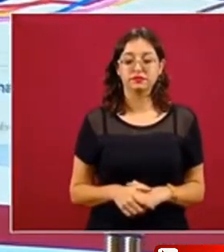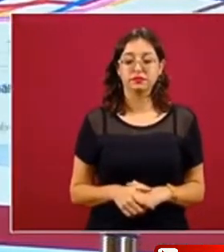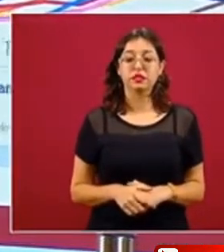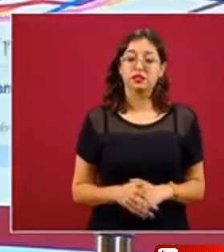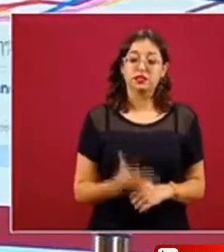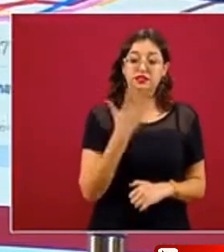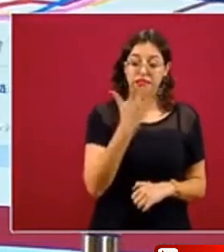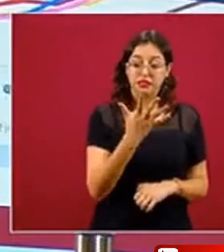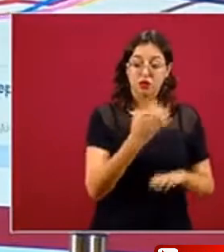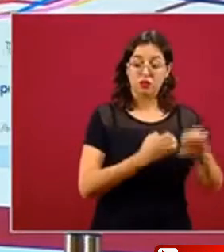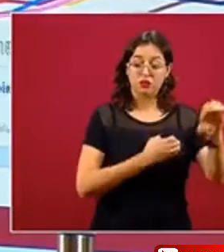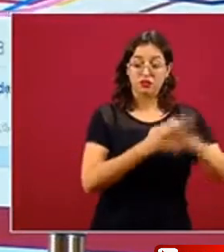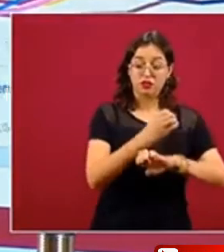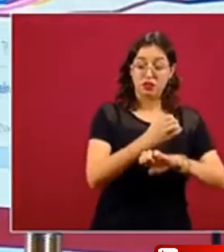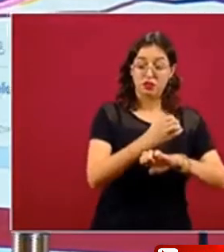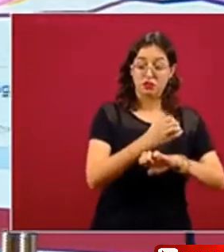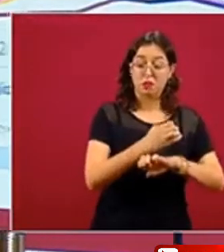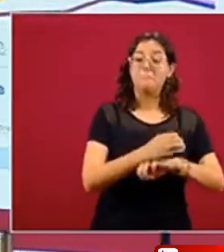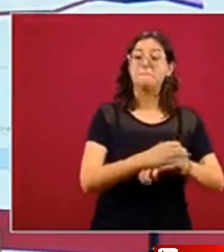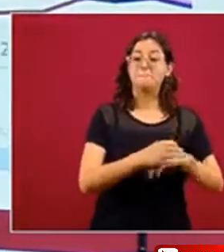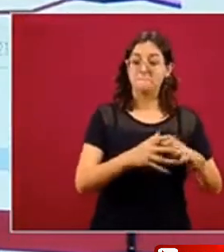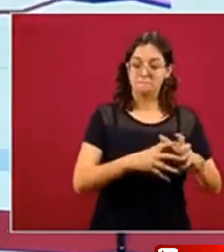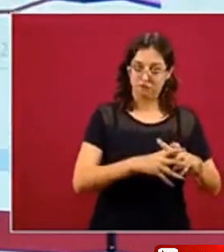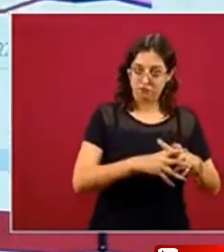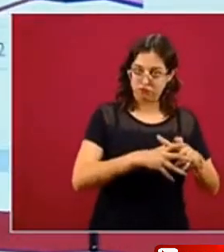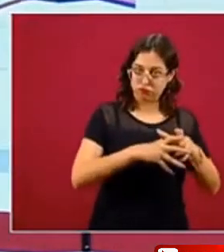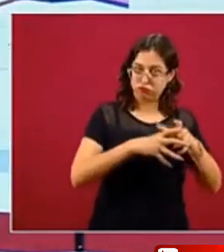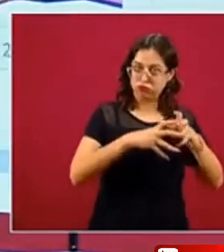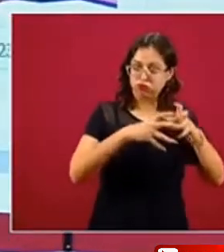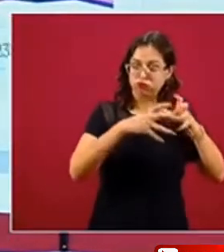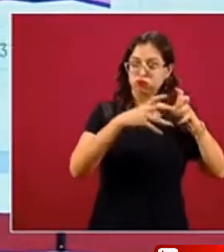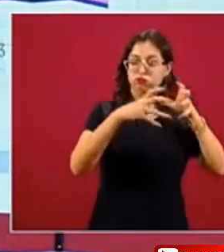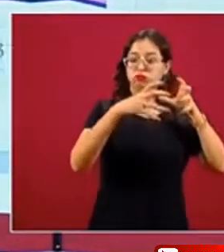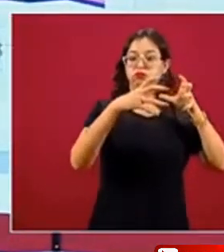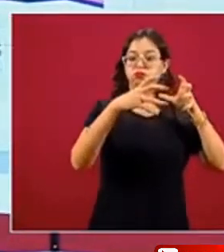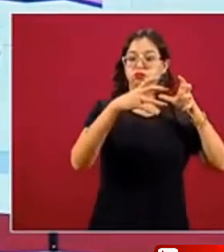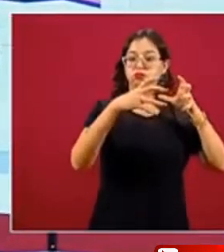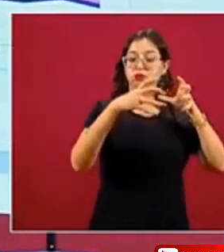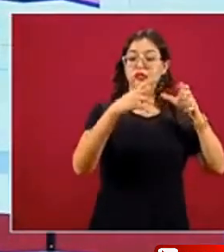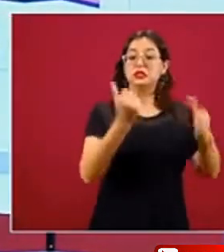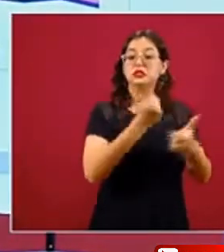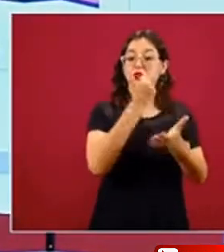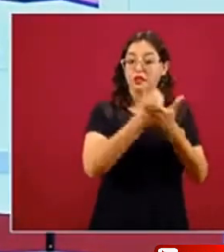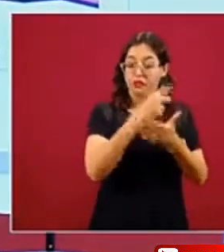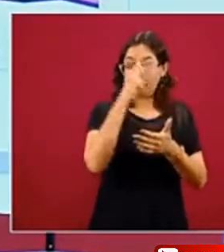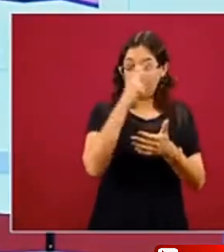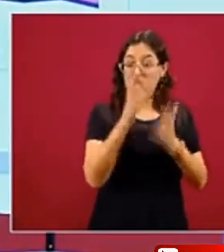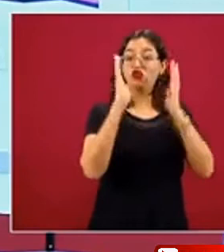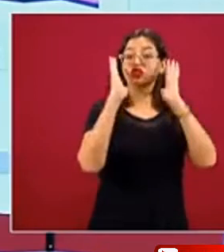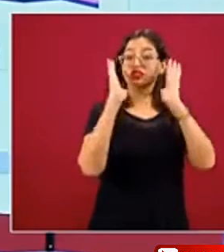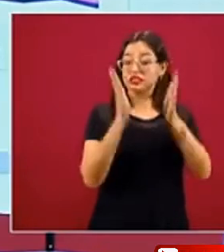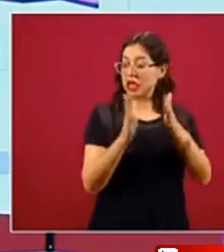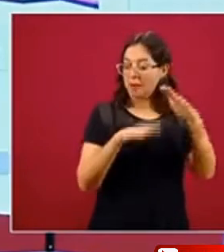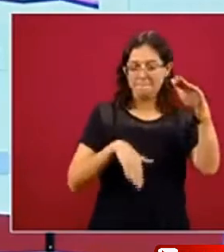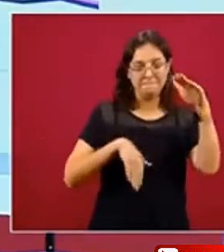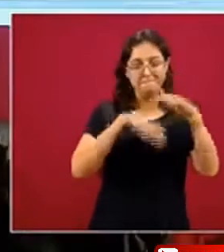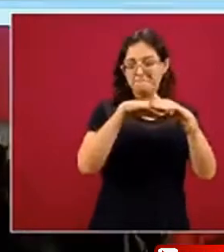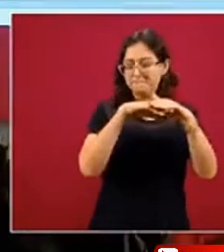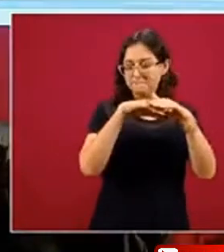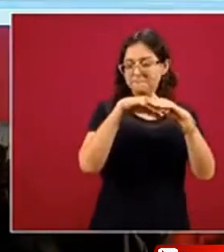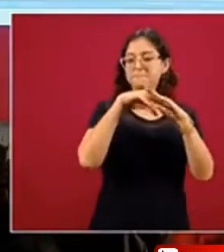estos 5 estados son los estados que tienen estas curvas ascendentes, excepto la Ciudad de México, que ya llegó a un máximo y va en